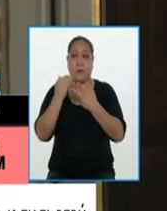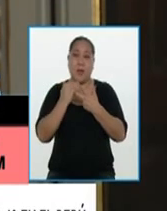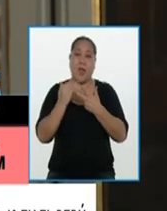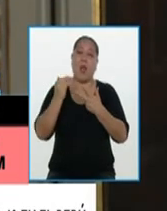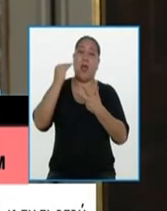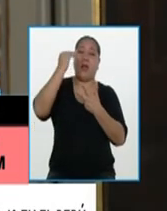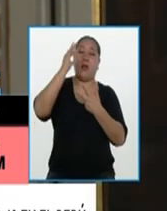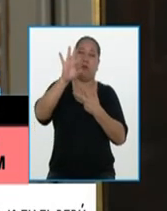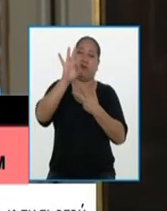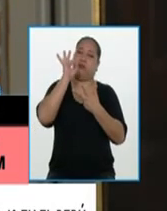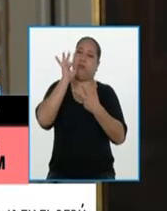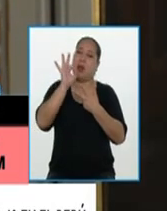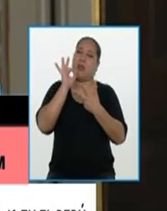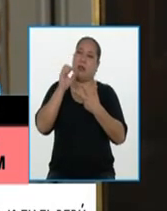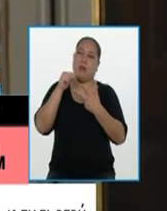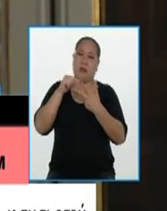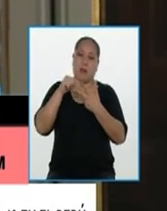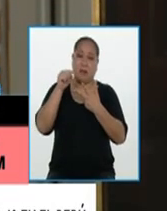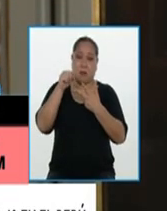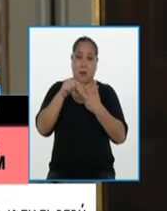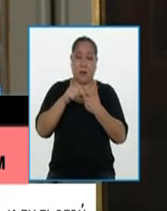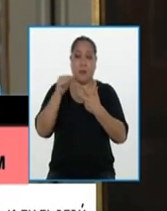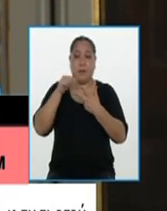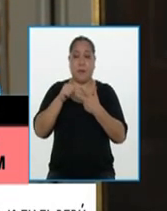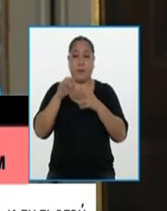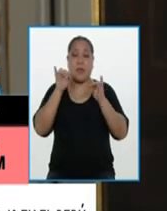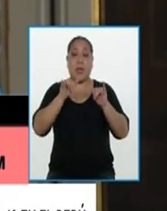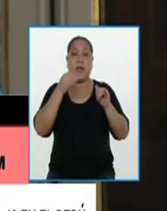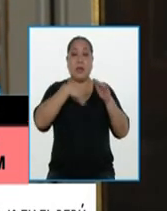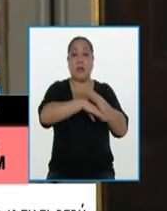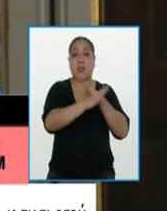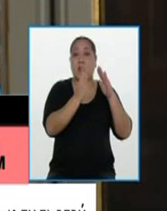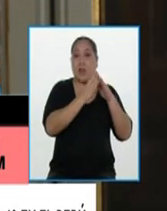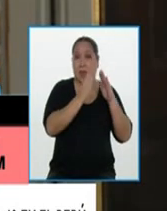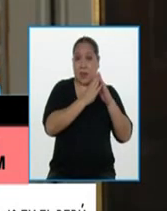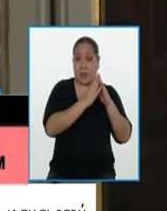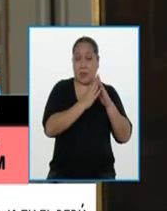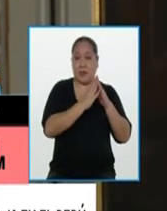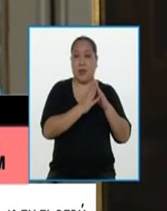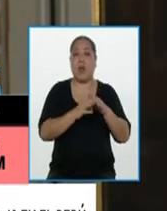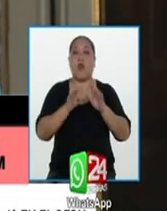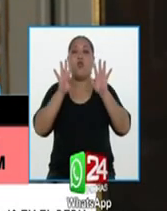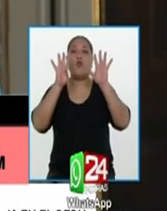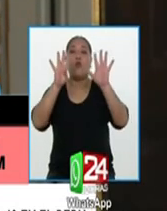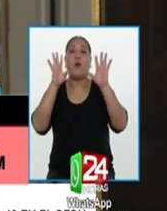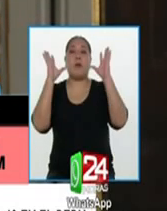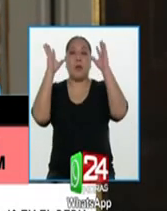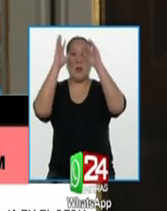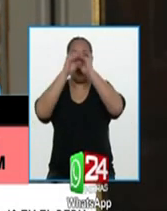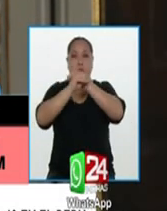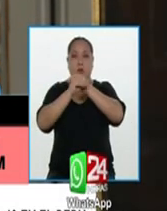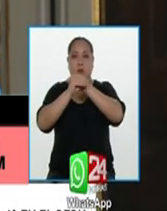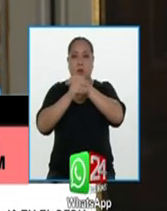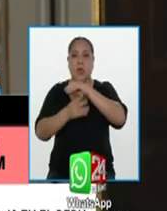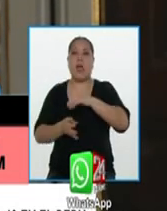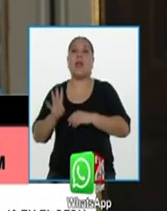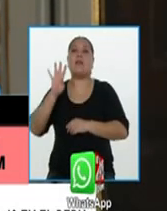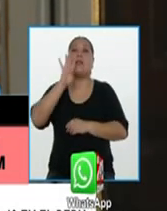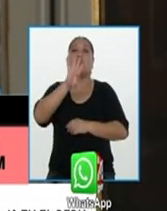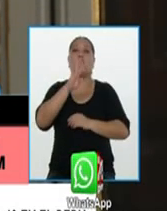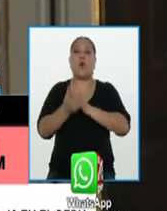Para los de riesgo alto, la inmovilización social obligatoria será de 9 de la noche a 4 de la